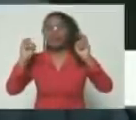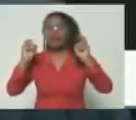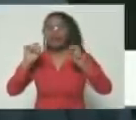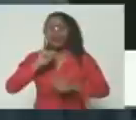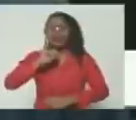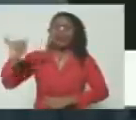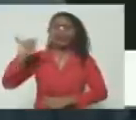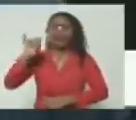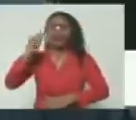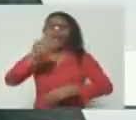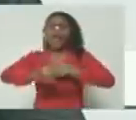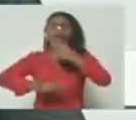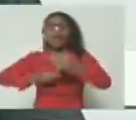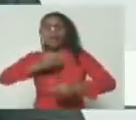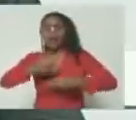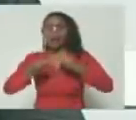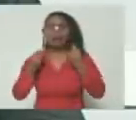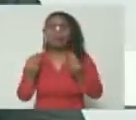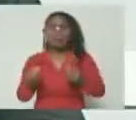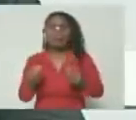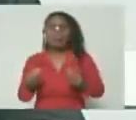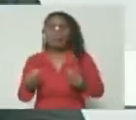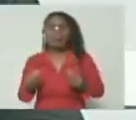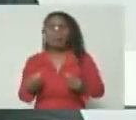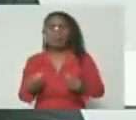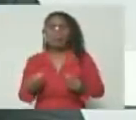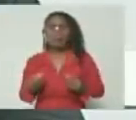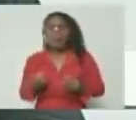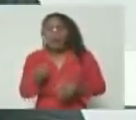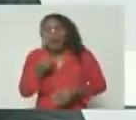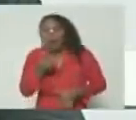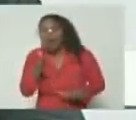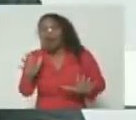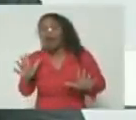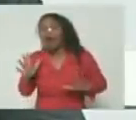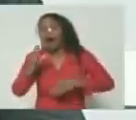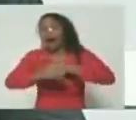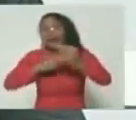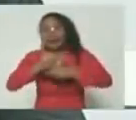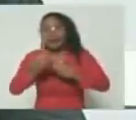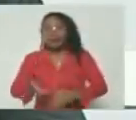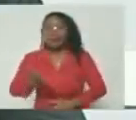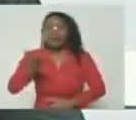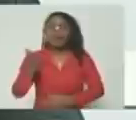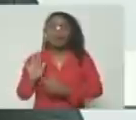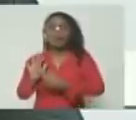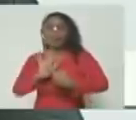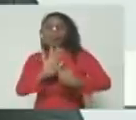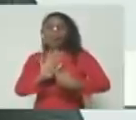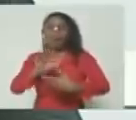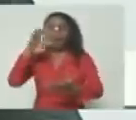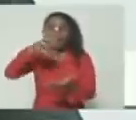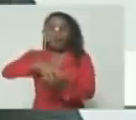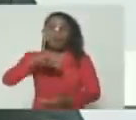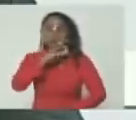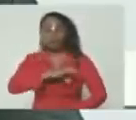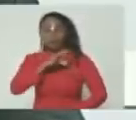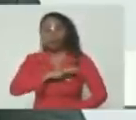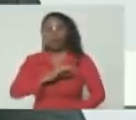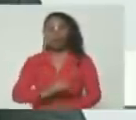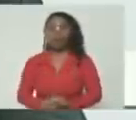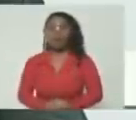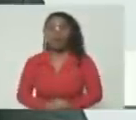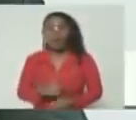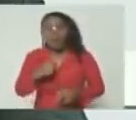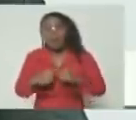denuncias hechas para, bueno, hacer valer lo que es el Estado socialista. Pero